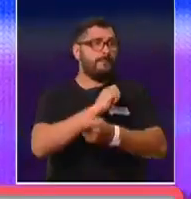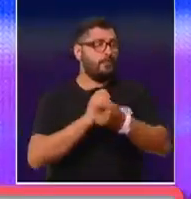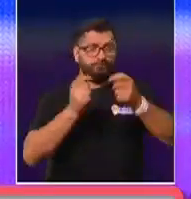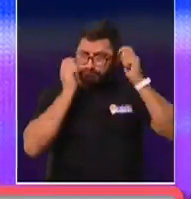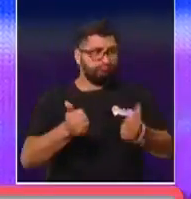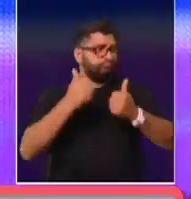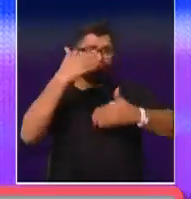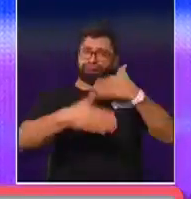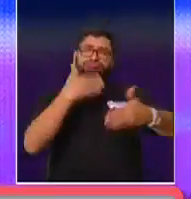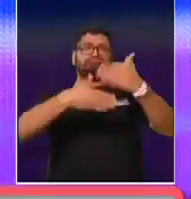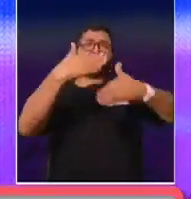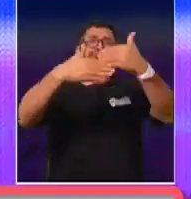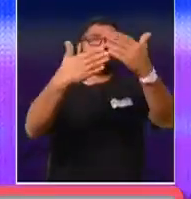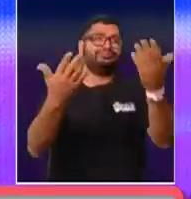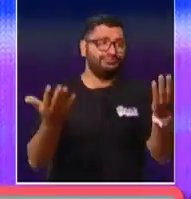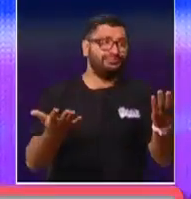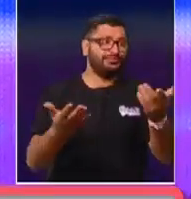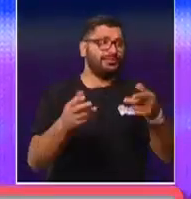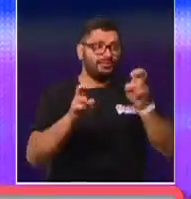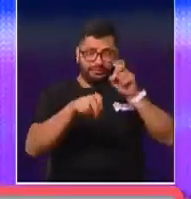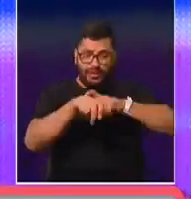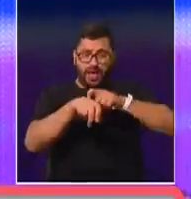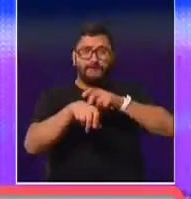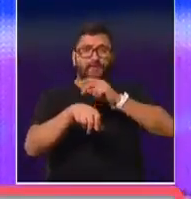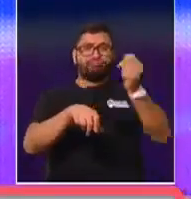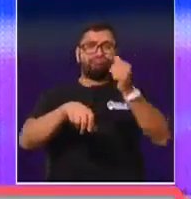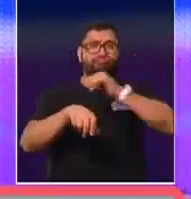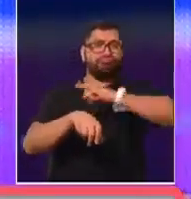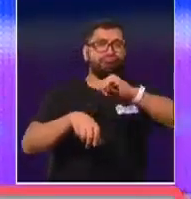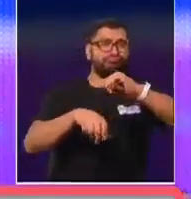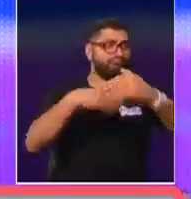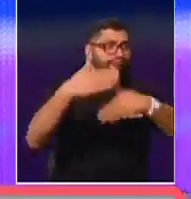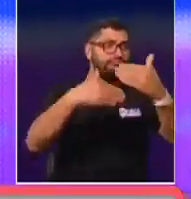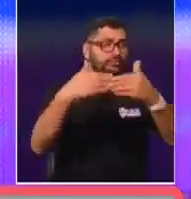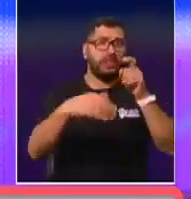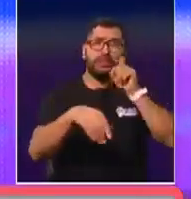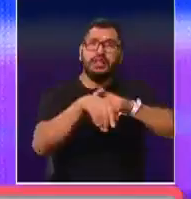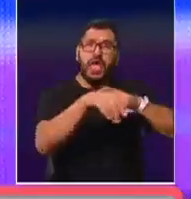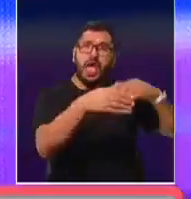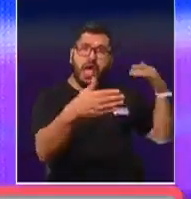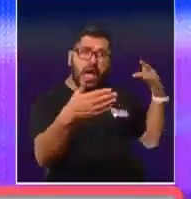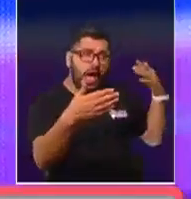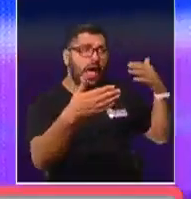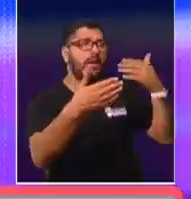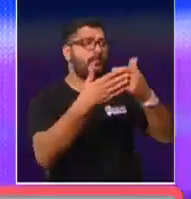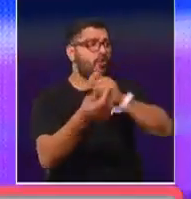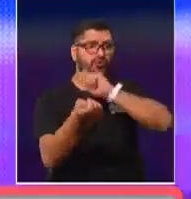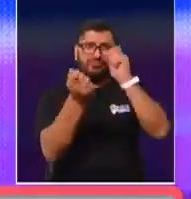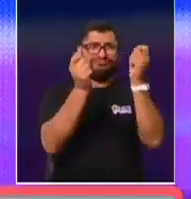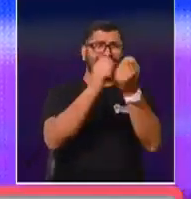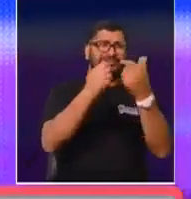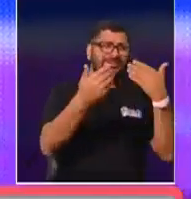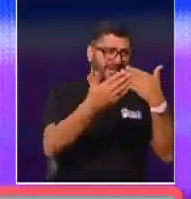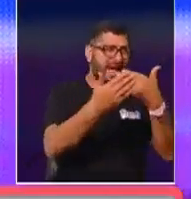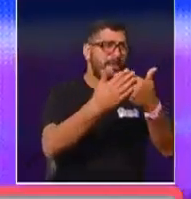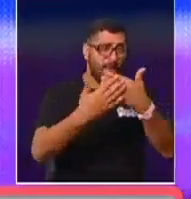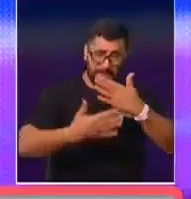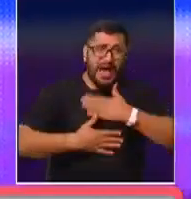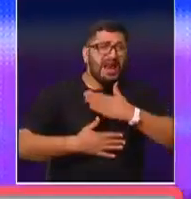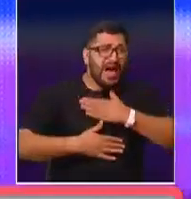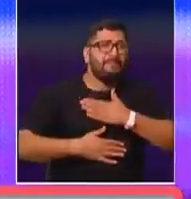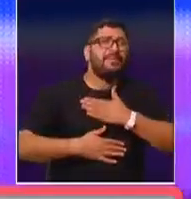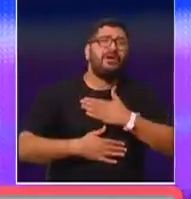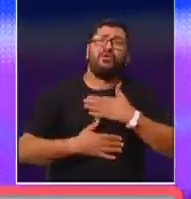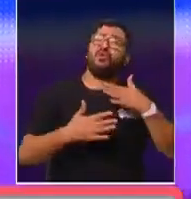pero ese segundo para mí ha durado mucho tiempo, y todo ese tiempo ha sido para mí con altos y